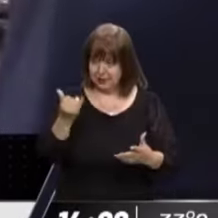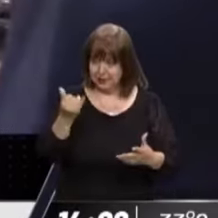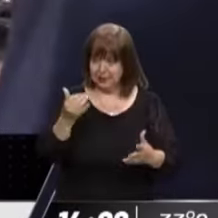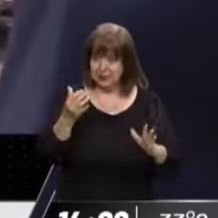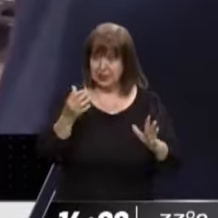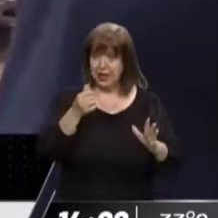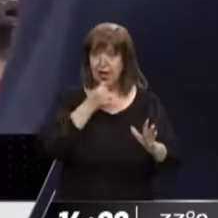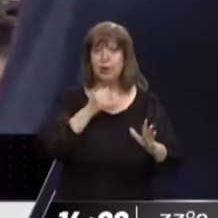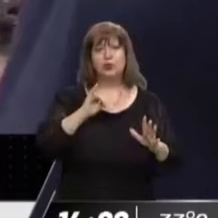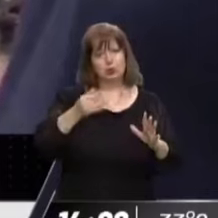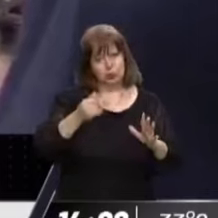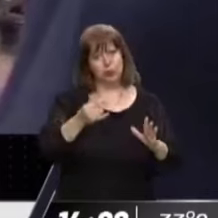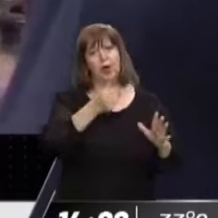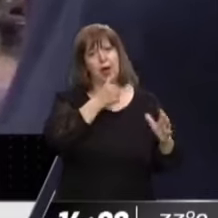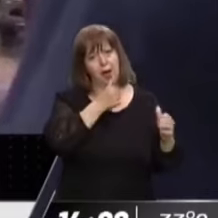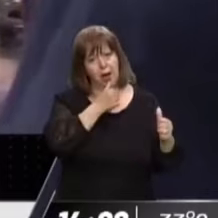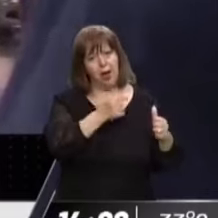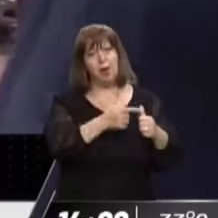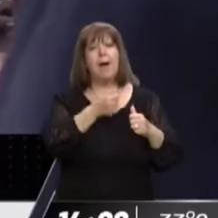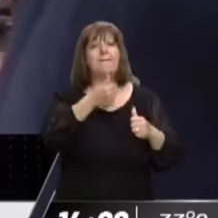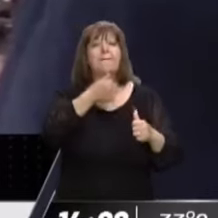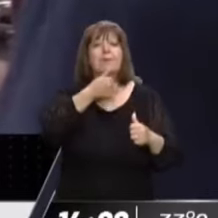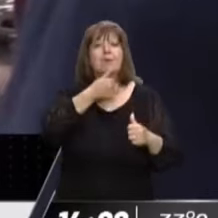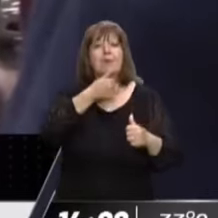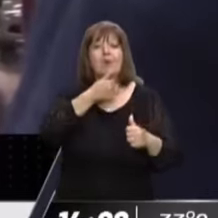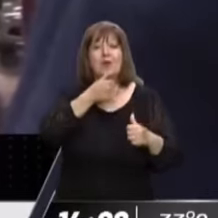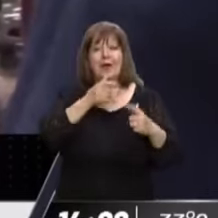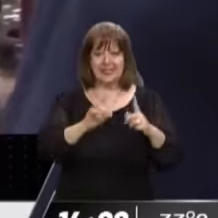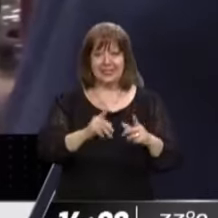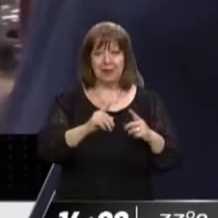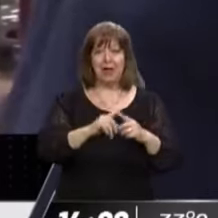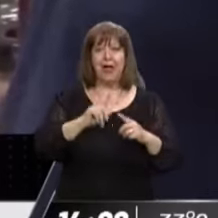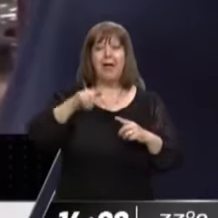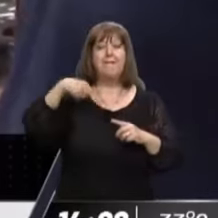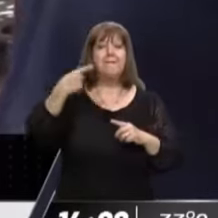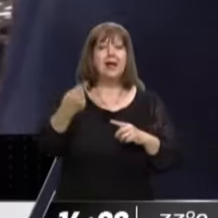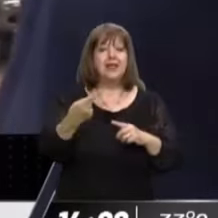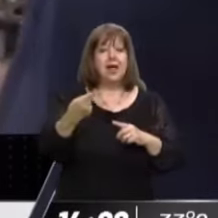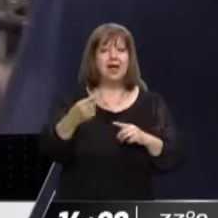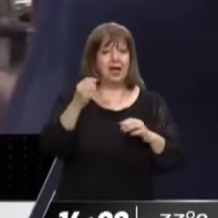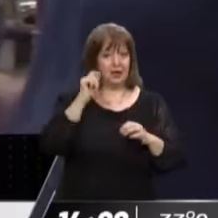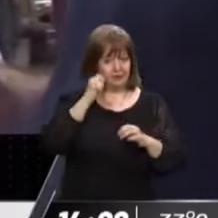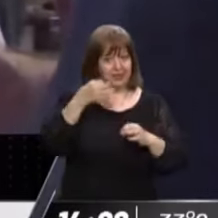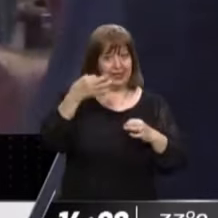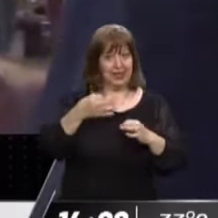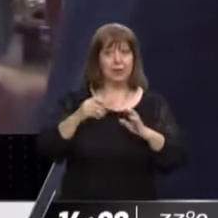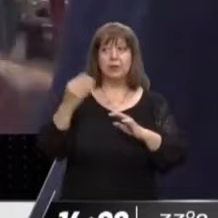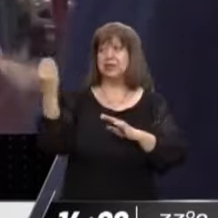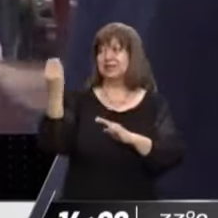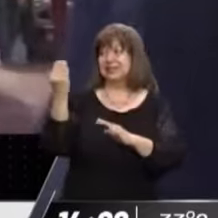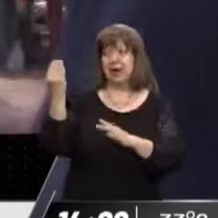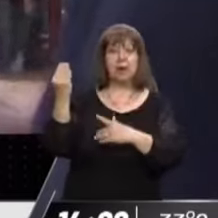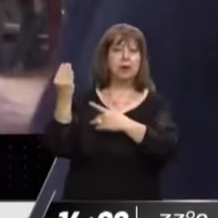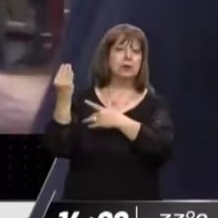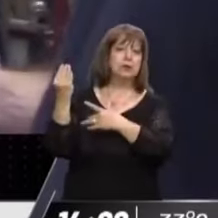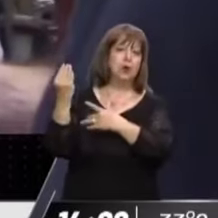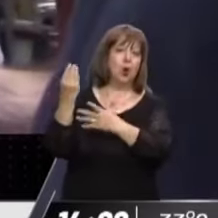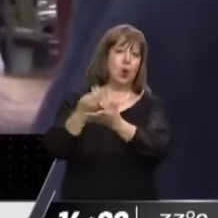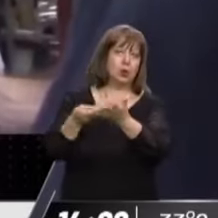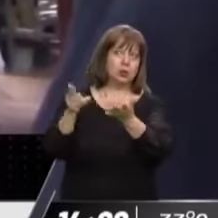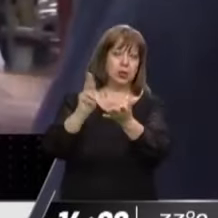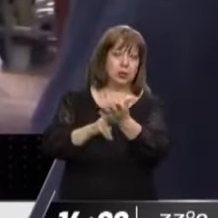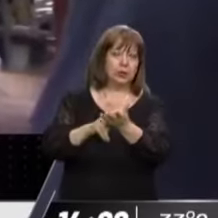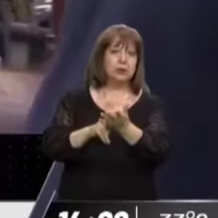traemos todo, agüita, de todo, hasta el mate. Mañana va a estar más lindo. ¿Y el sábado qué van a hacer? Porque el sábado es el día D, va a hacer mucho calor. Sí, el